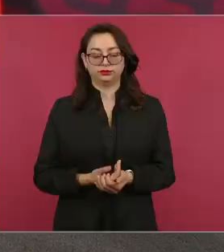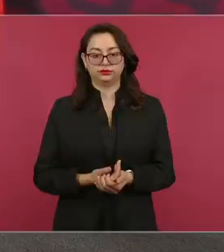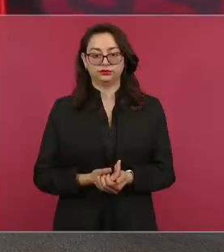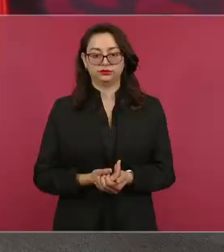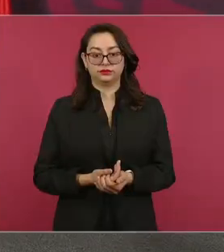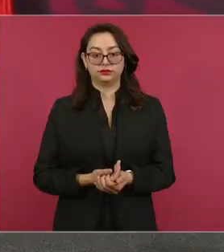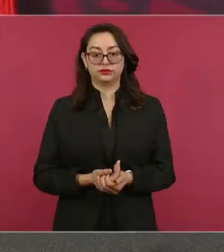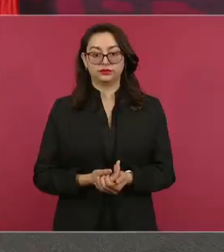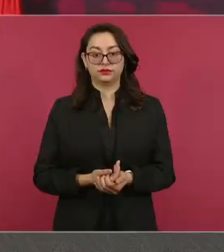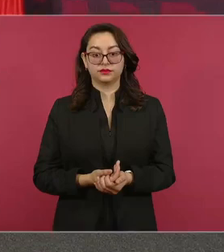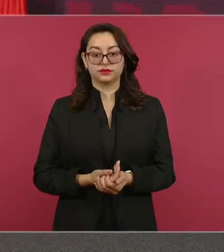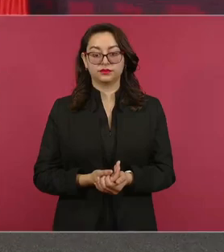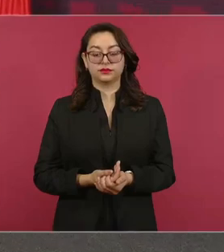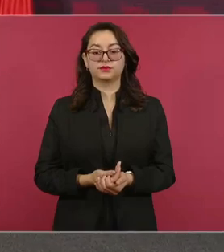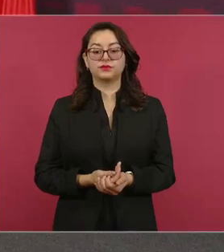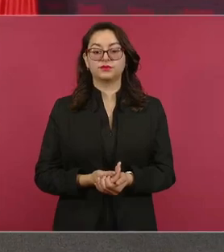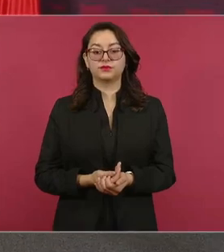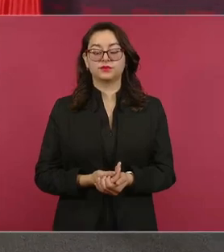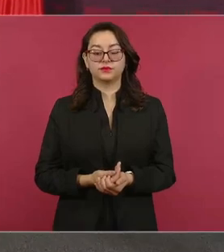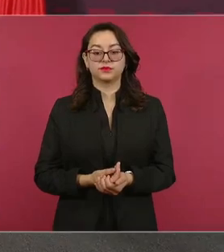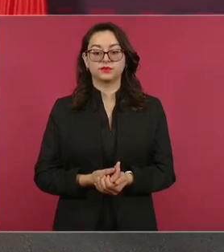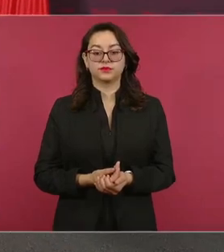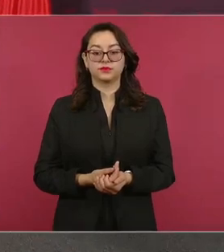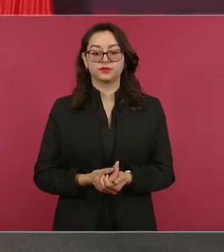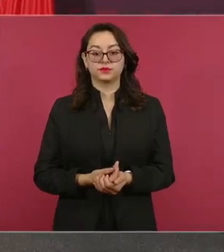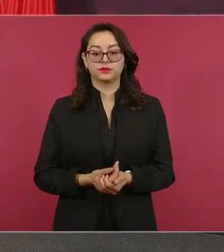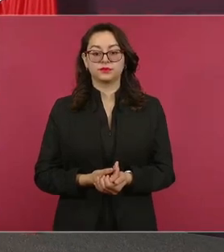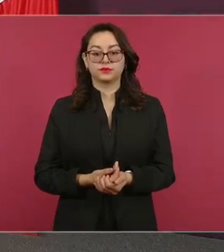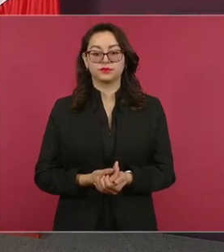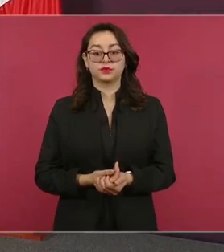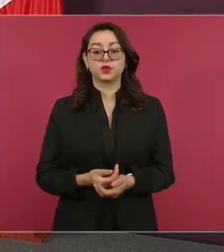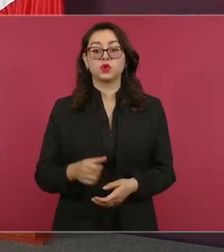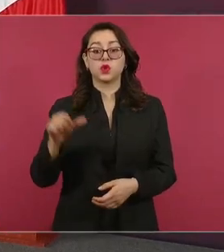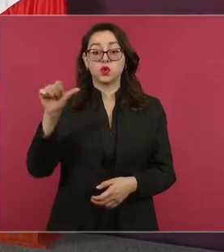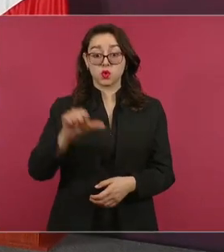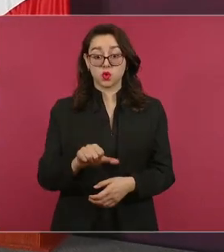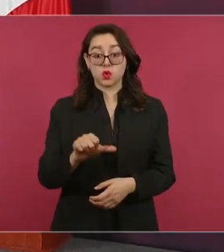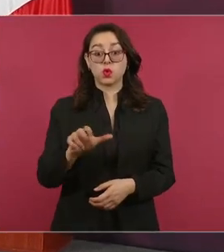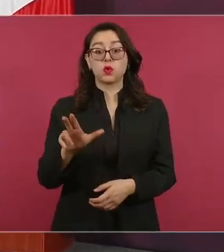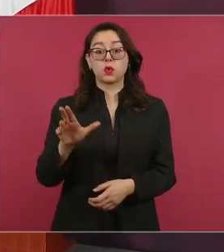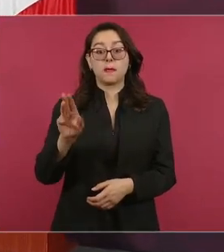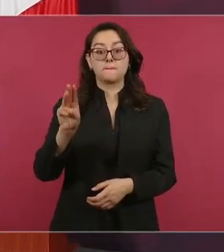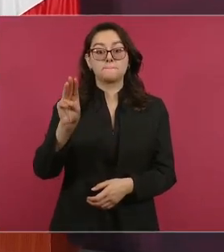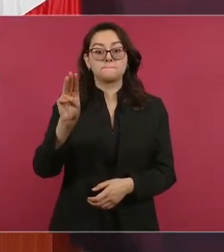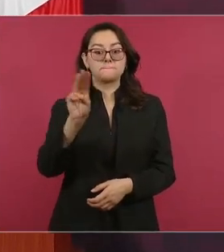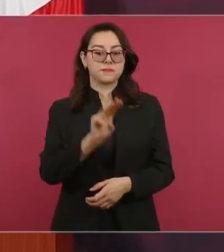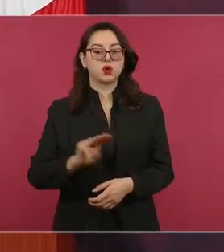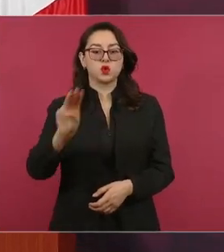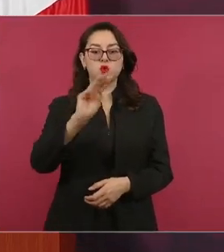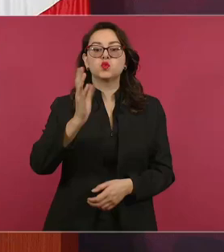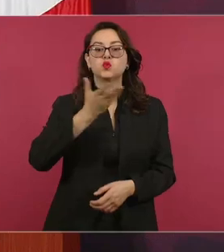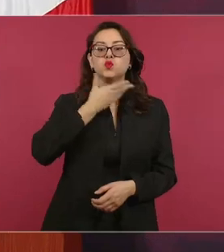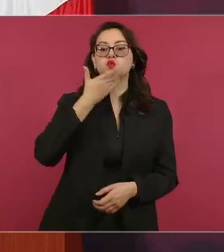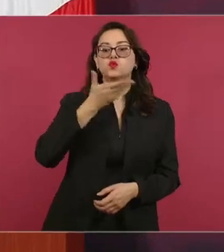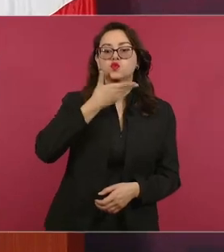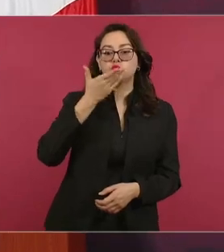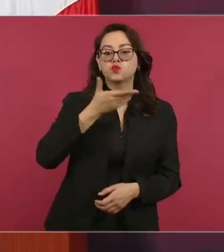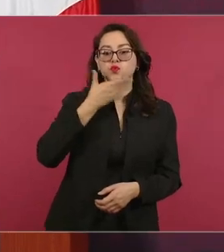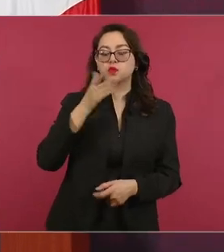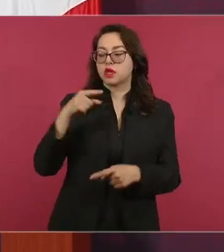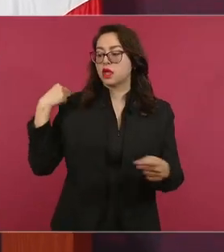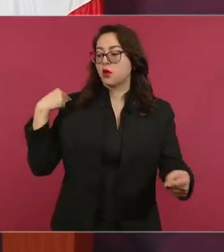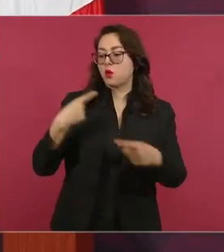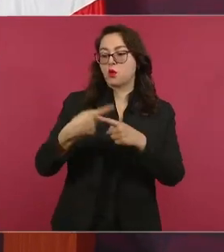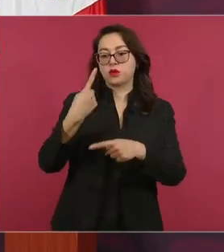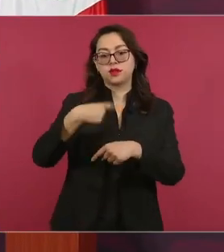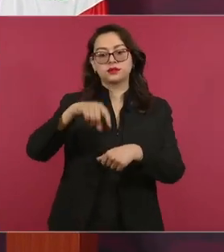Bueno, pues hoy miércoles es la sección de quién es quién en las mentiras, de